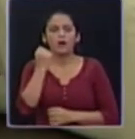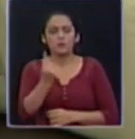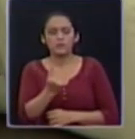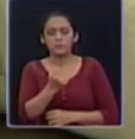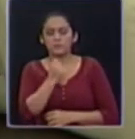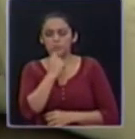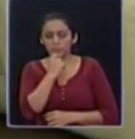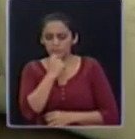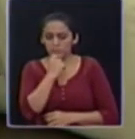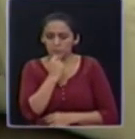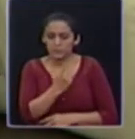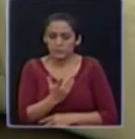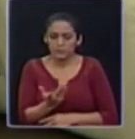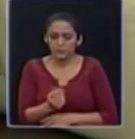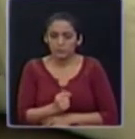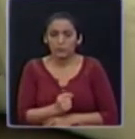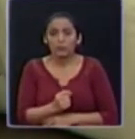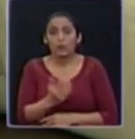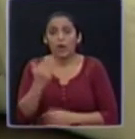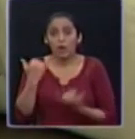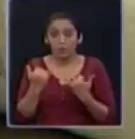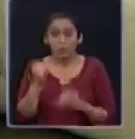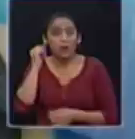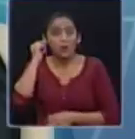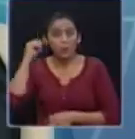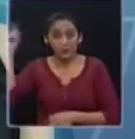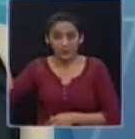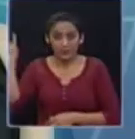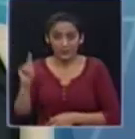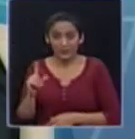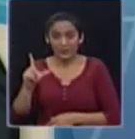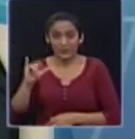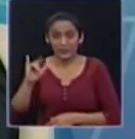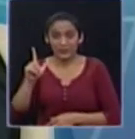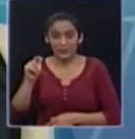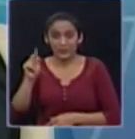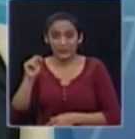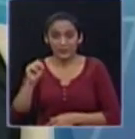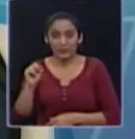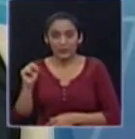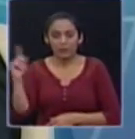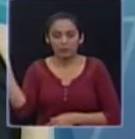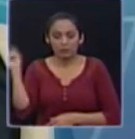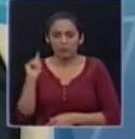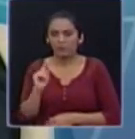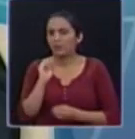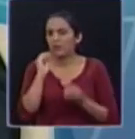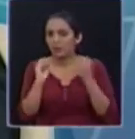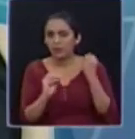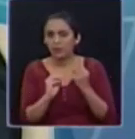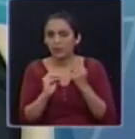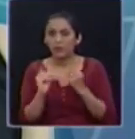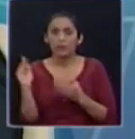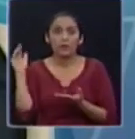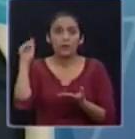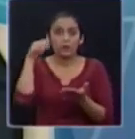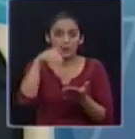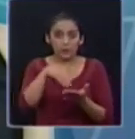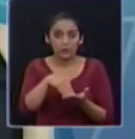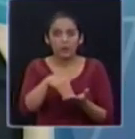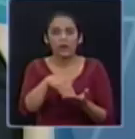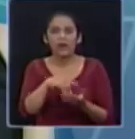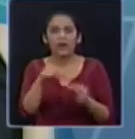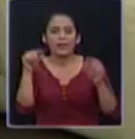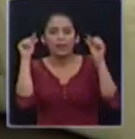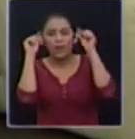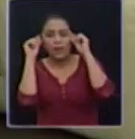pudo catalogar como proselitismo político? Porque de lo que sabemos, Lilian Tintori venía a acompañar a Guillermo Lasso en la campaña electoral.